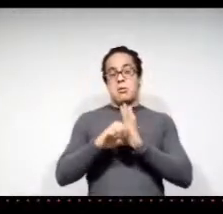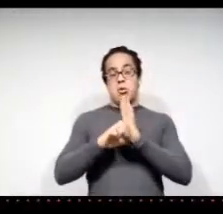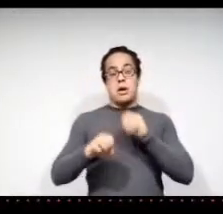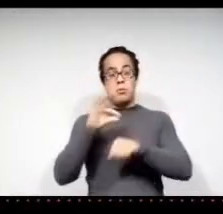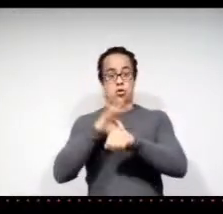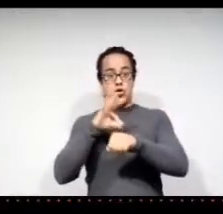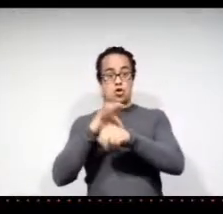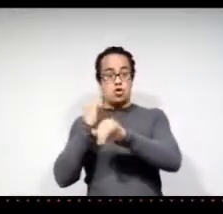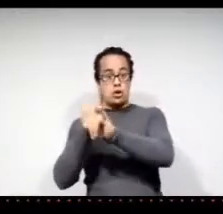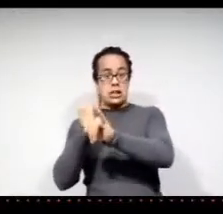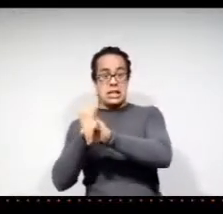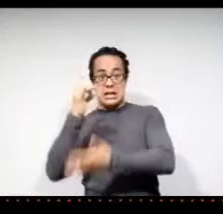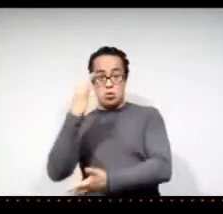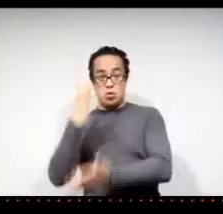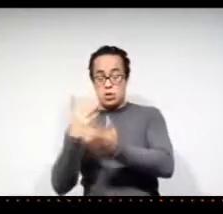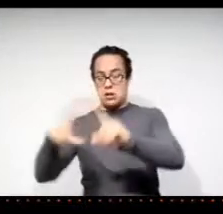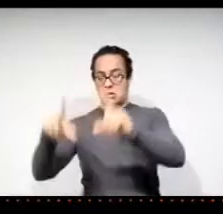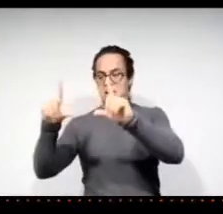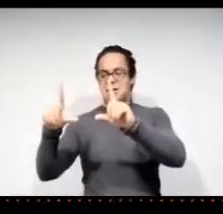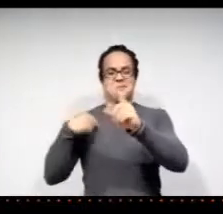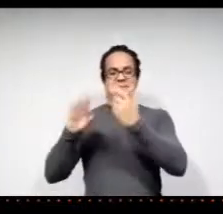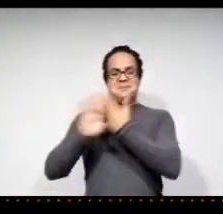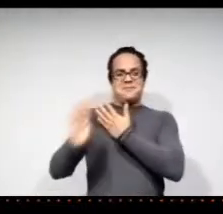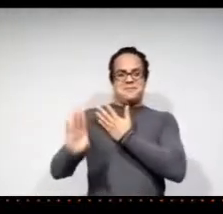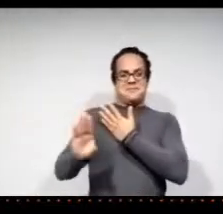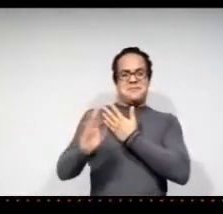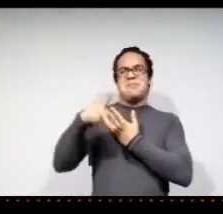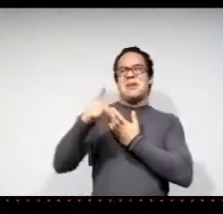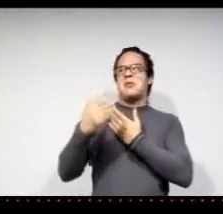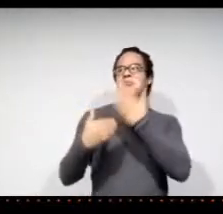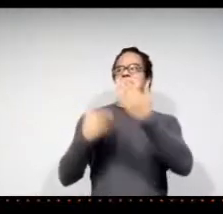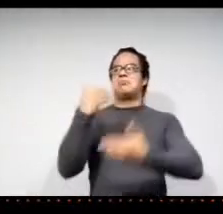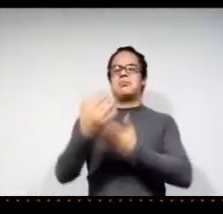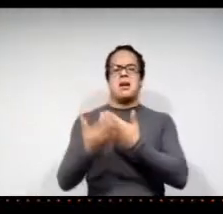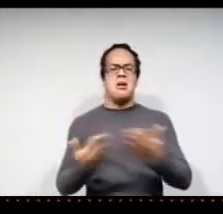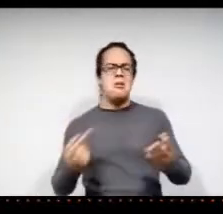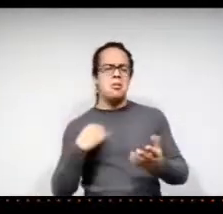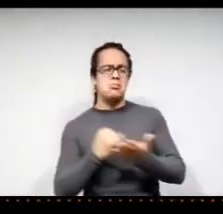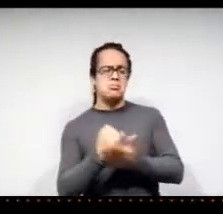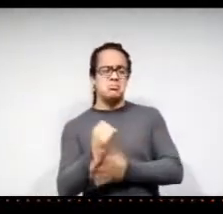Depende mucho de los campos del conocimiento, depende de las metas exactas